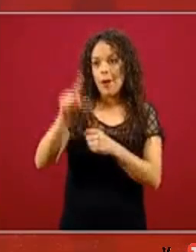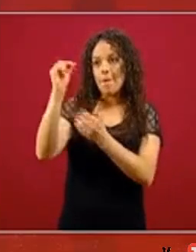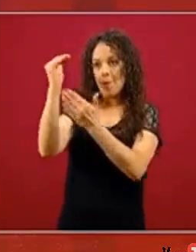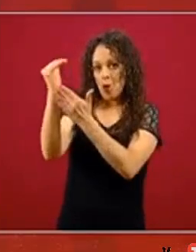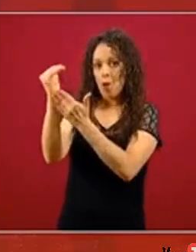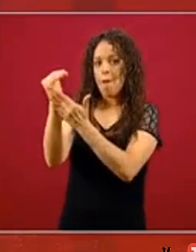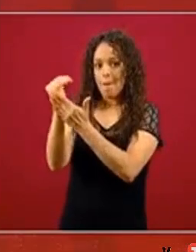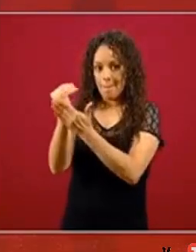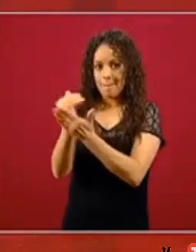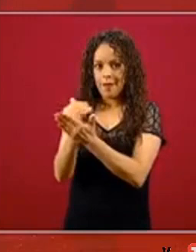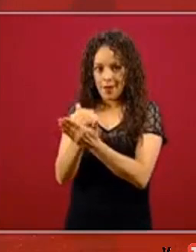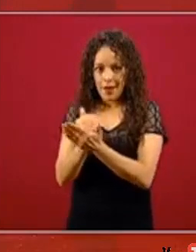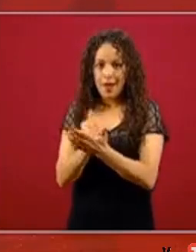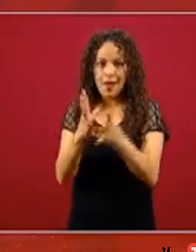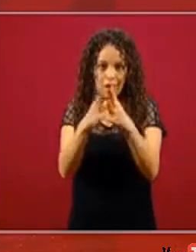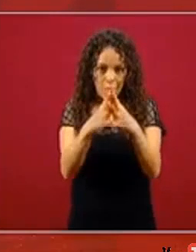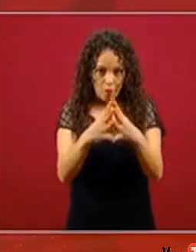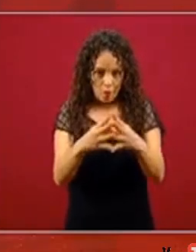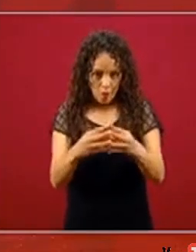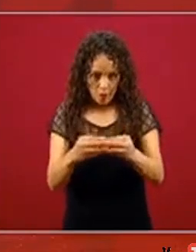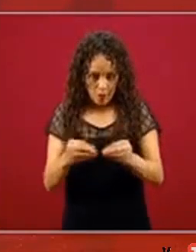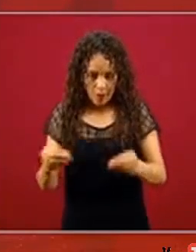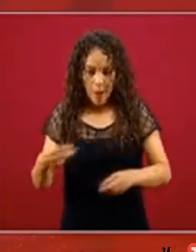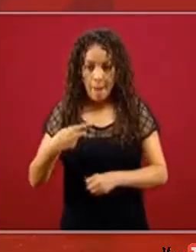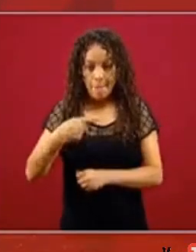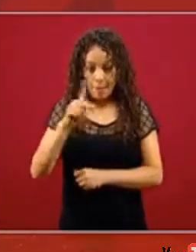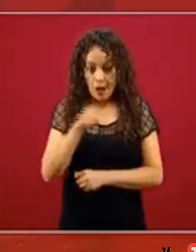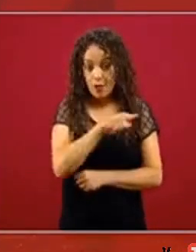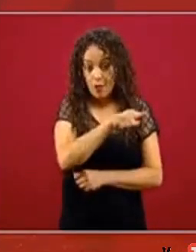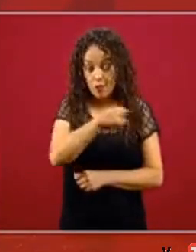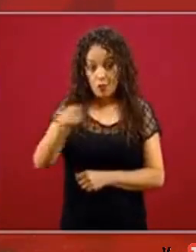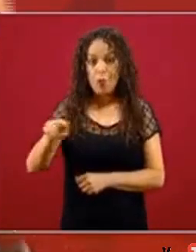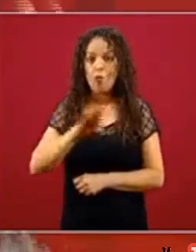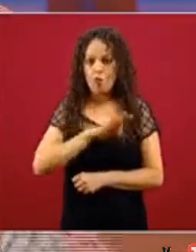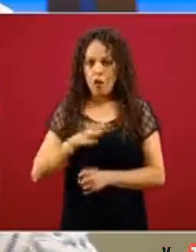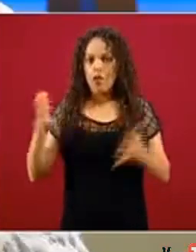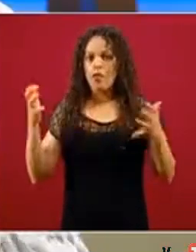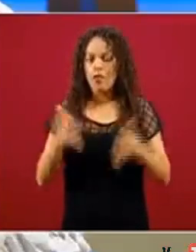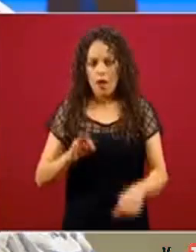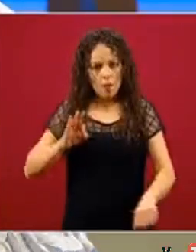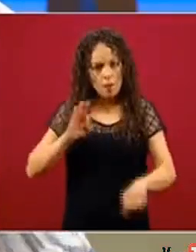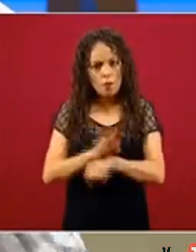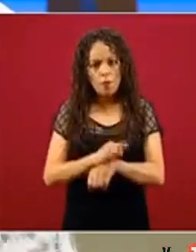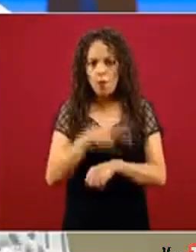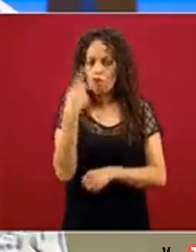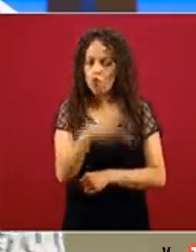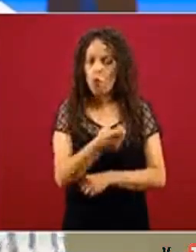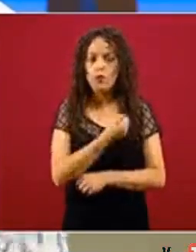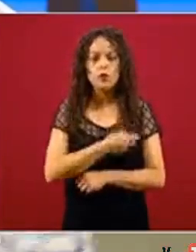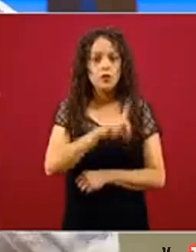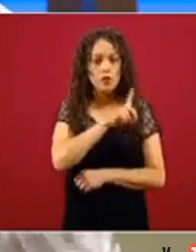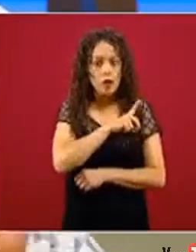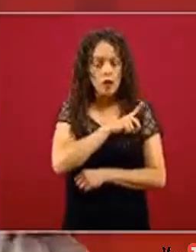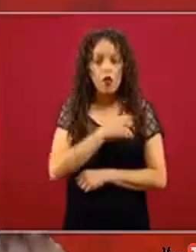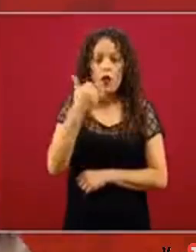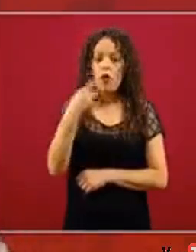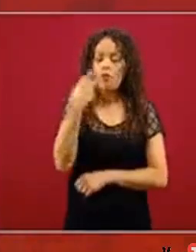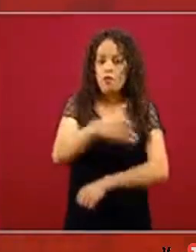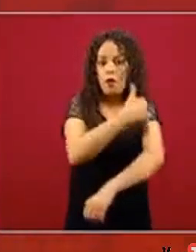momento usted puede hacer algo para proteger su propia salud, la salud de las personas, de su familia y de